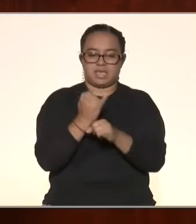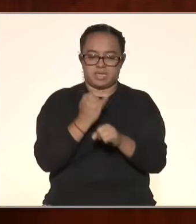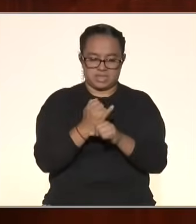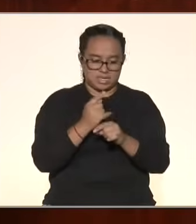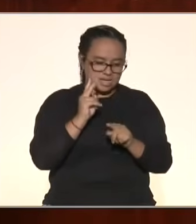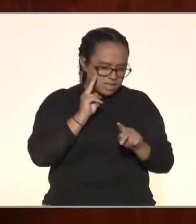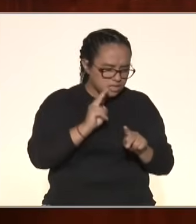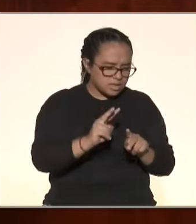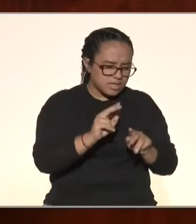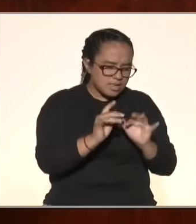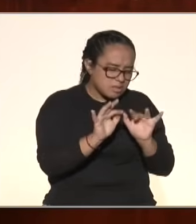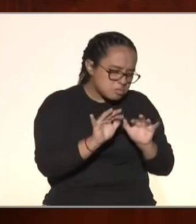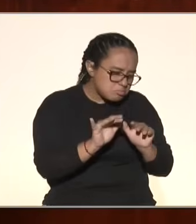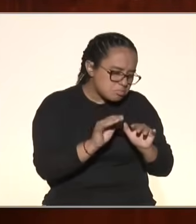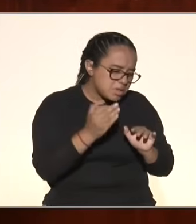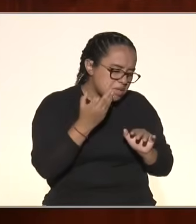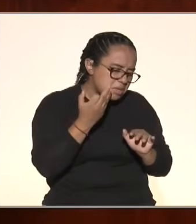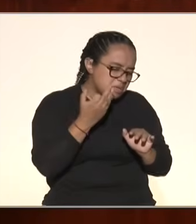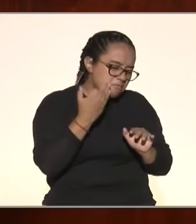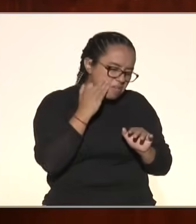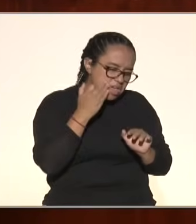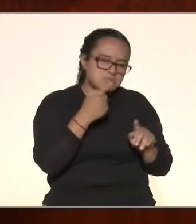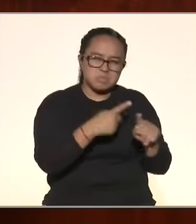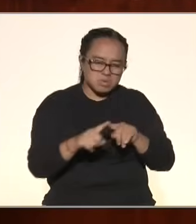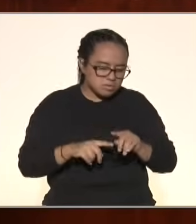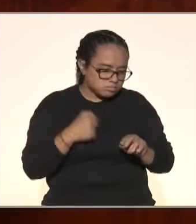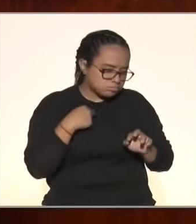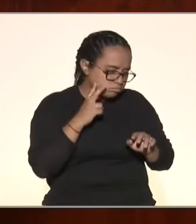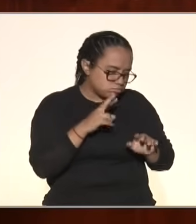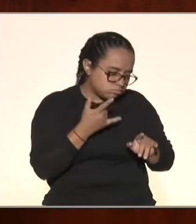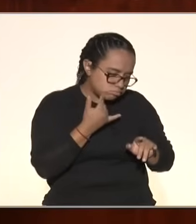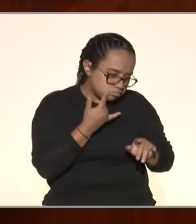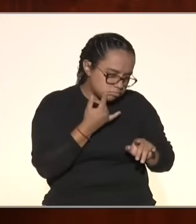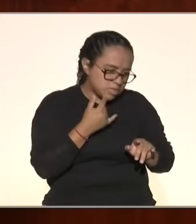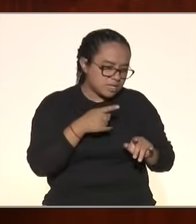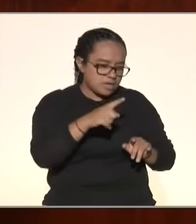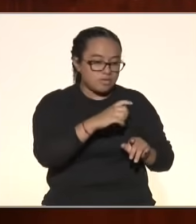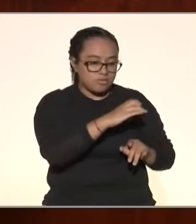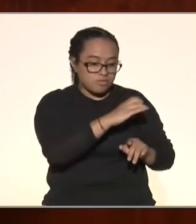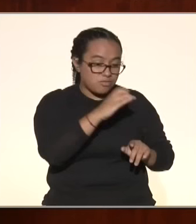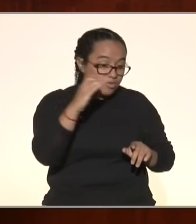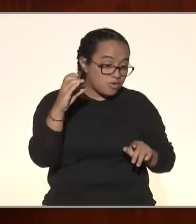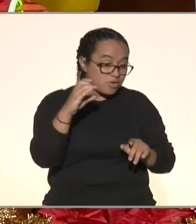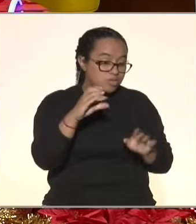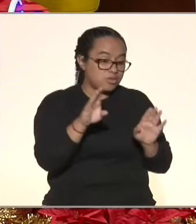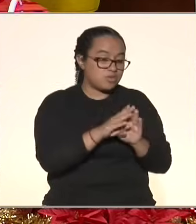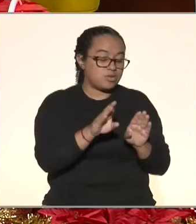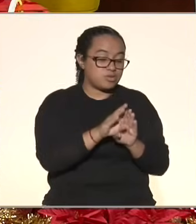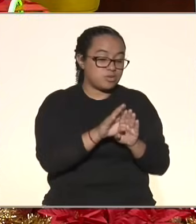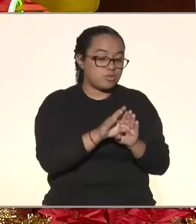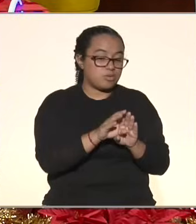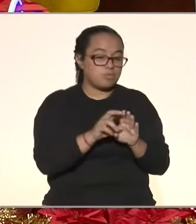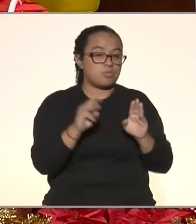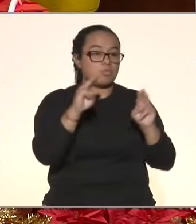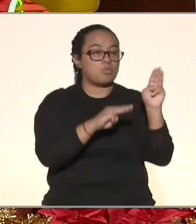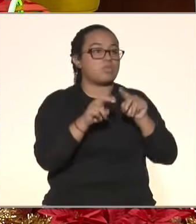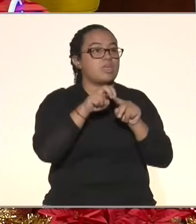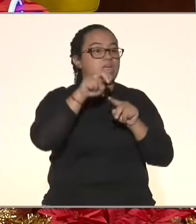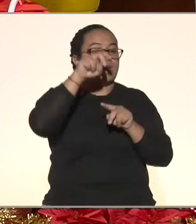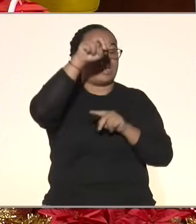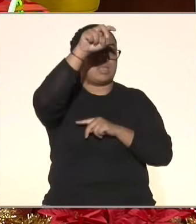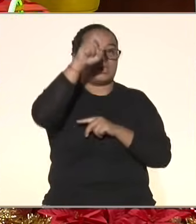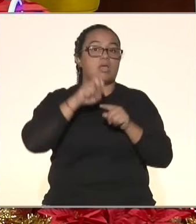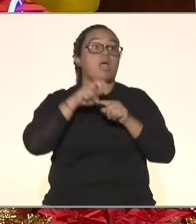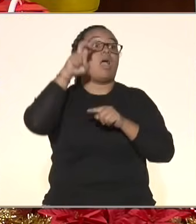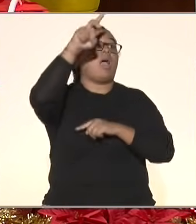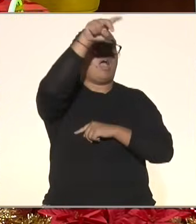sociales. Nos metemos a redes, vemos que todo el mundo sube la foto saltando al final de la montaña. Quien haya subido una montaña, no sé si haga